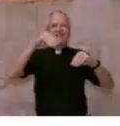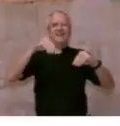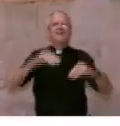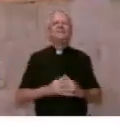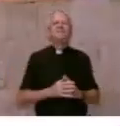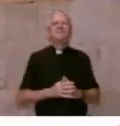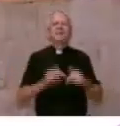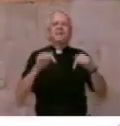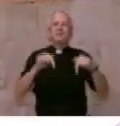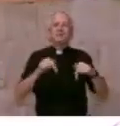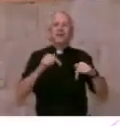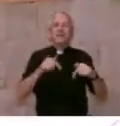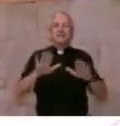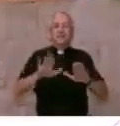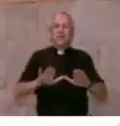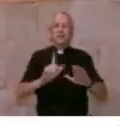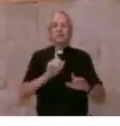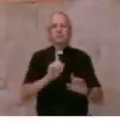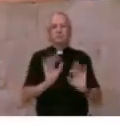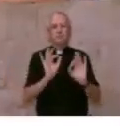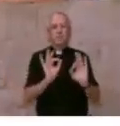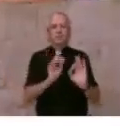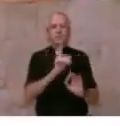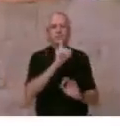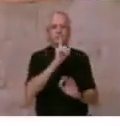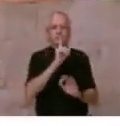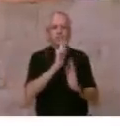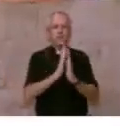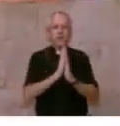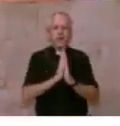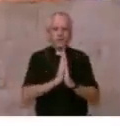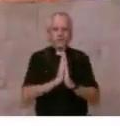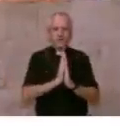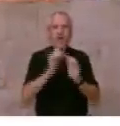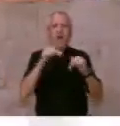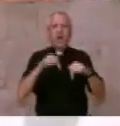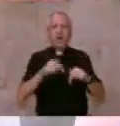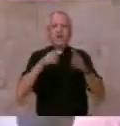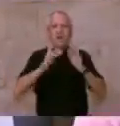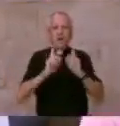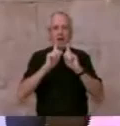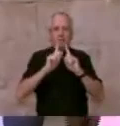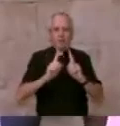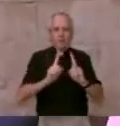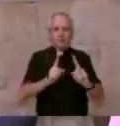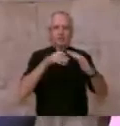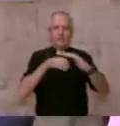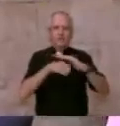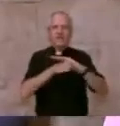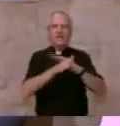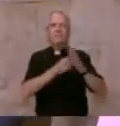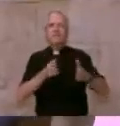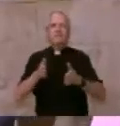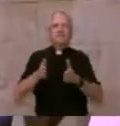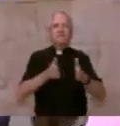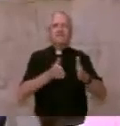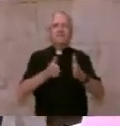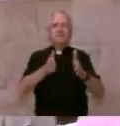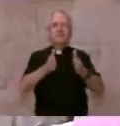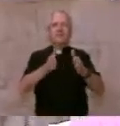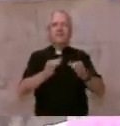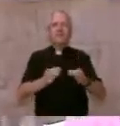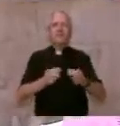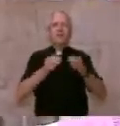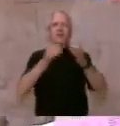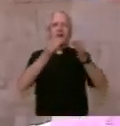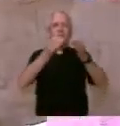Tortosa, donde ha estado unos minutos en oración. Y ahora ya, la procesión de entrada va siguiendo su recorrido con la